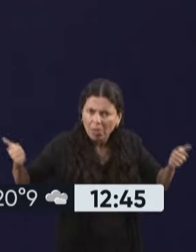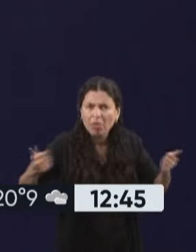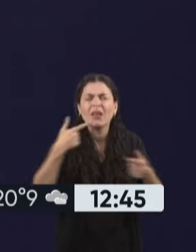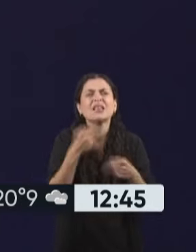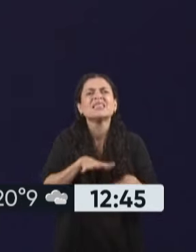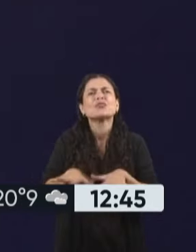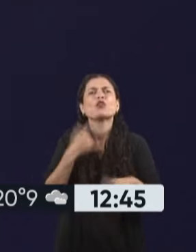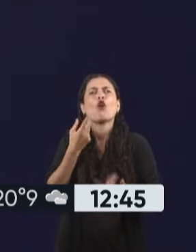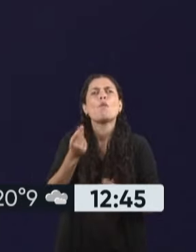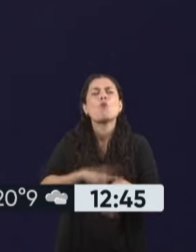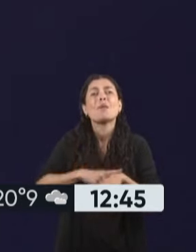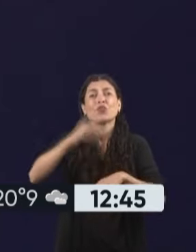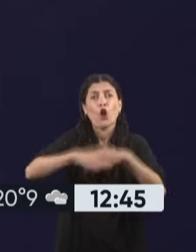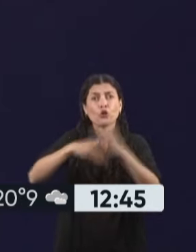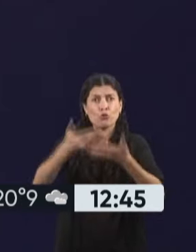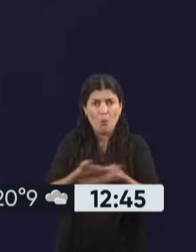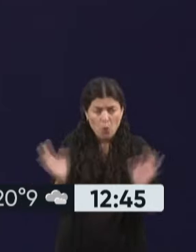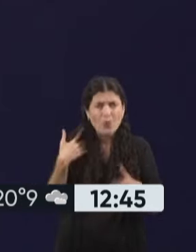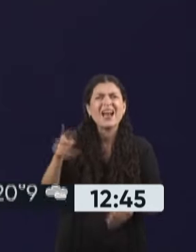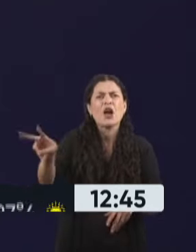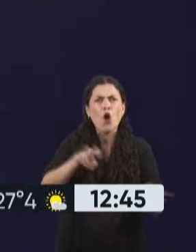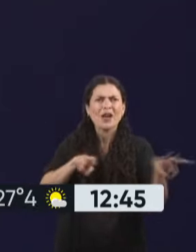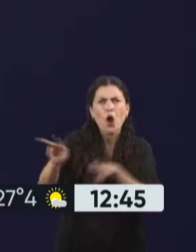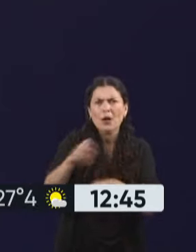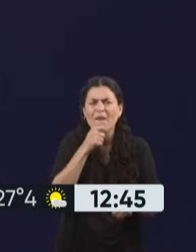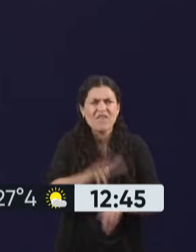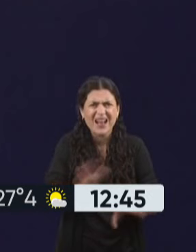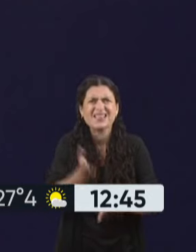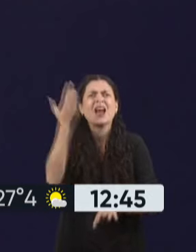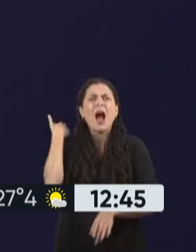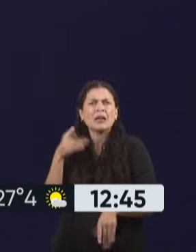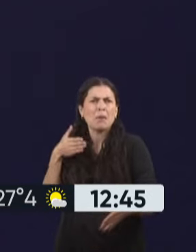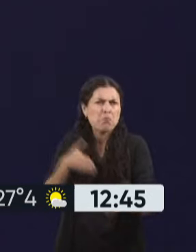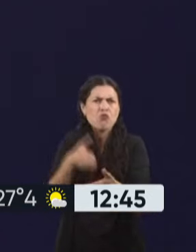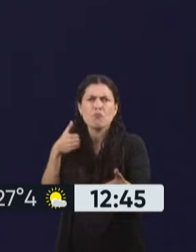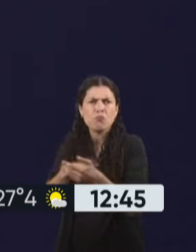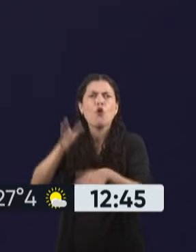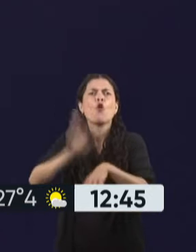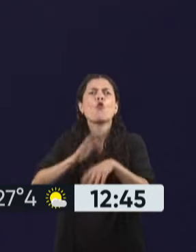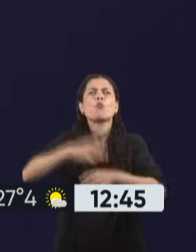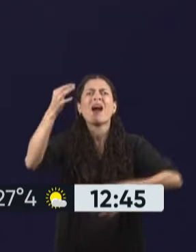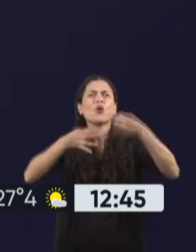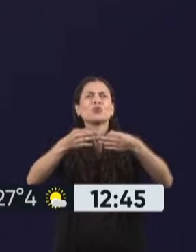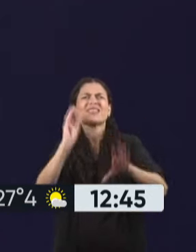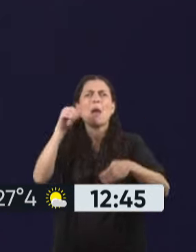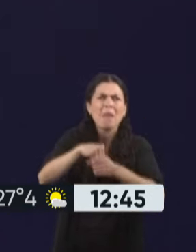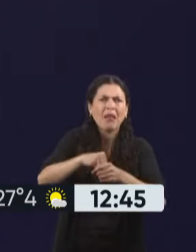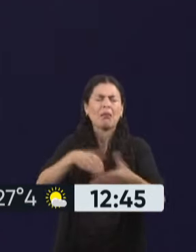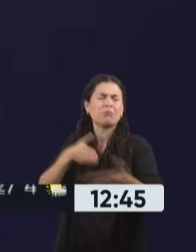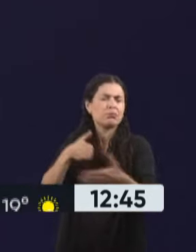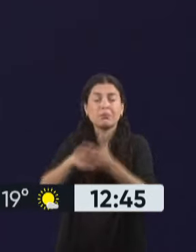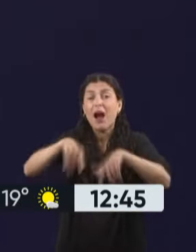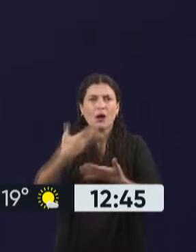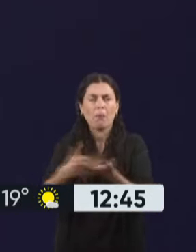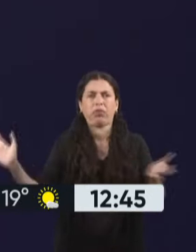Hoy las garantías de obra estaban sujetas a un engorroso proceso judicial que hacía imposible su ejecución, y lo que terminaba pasando era que